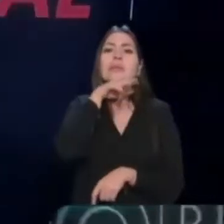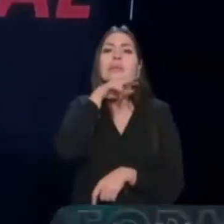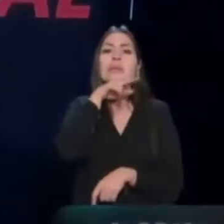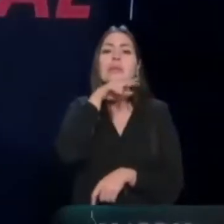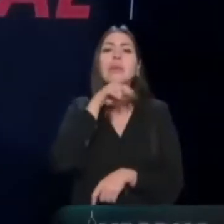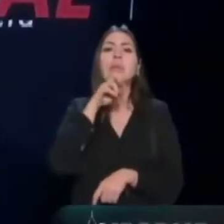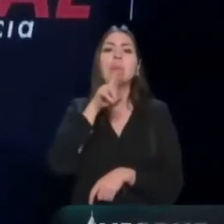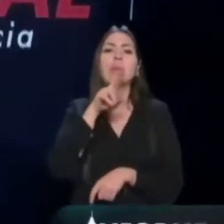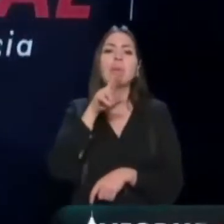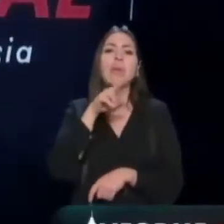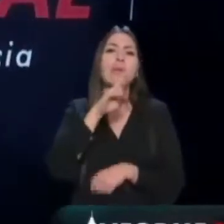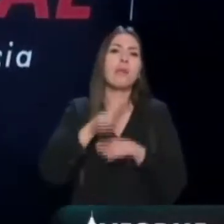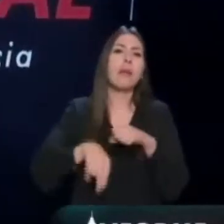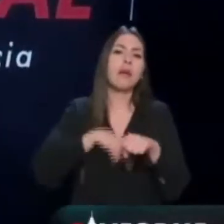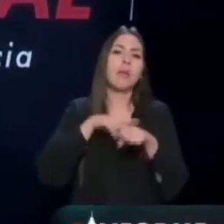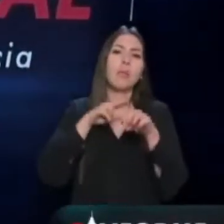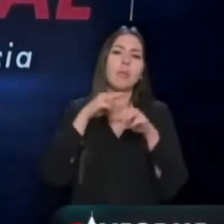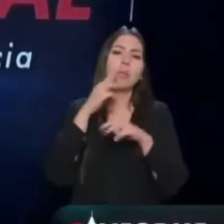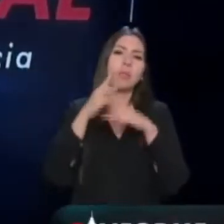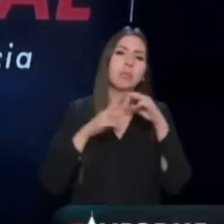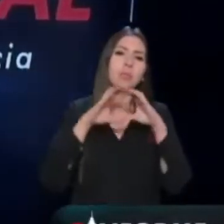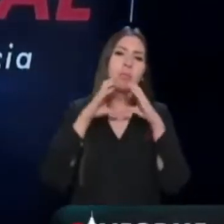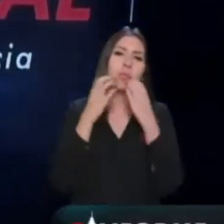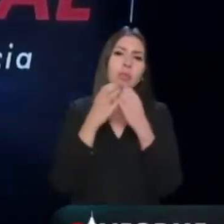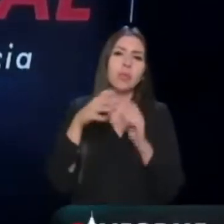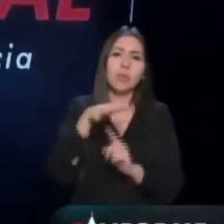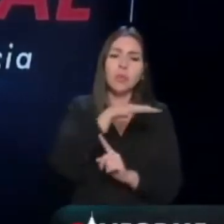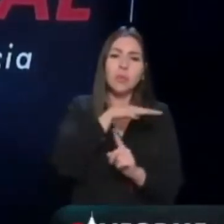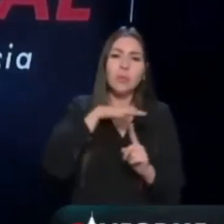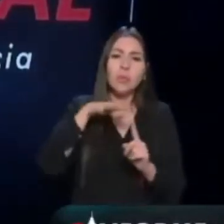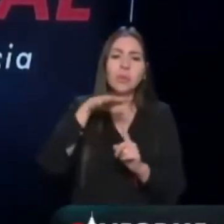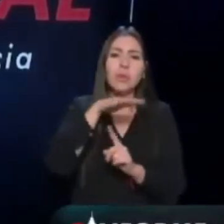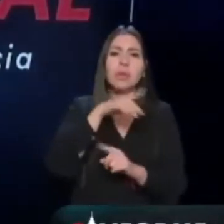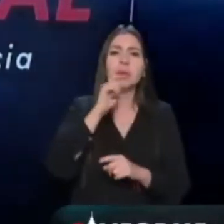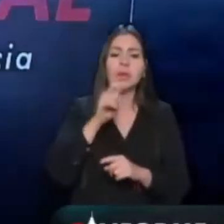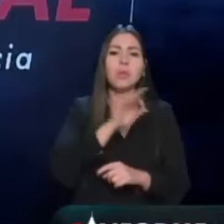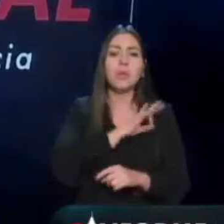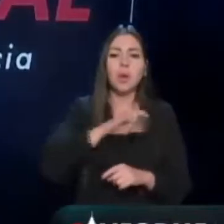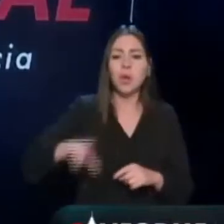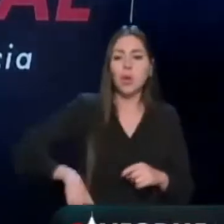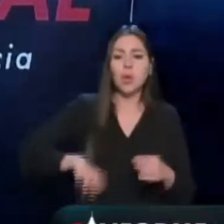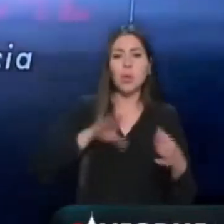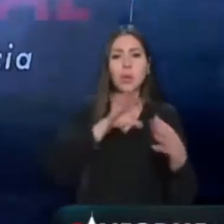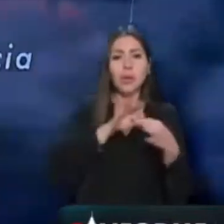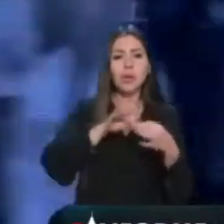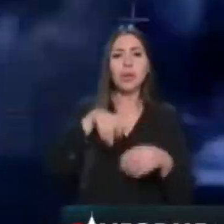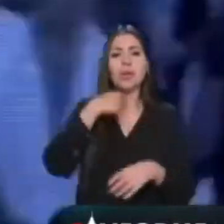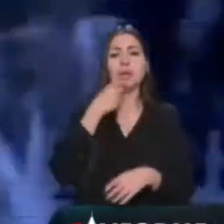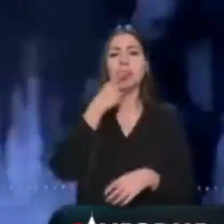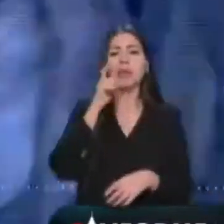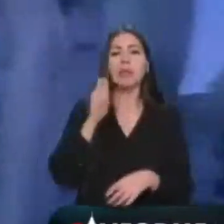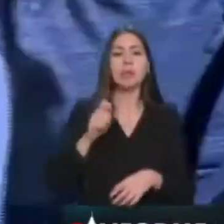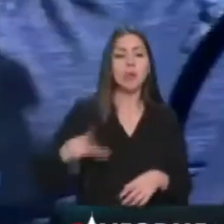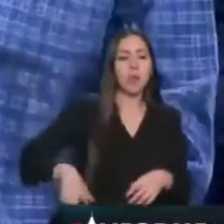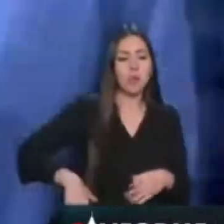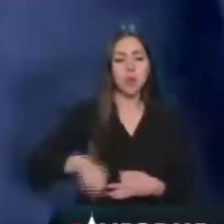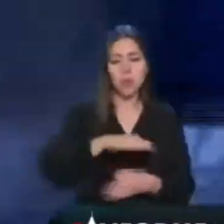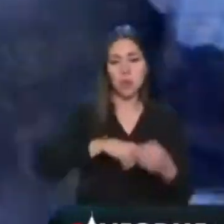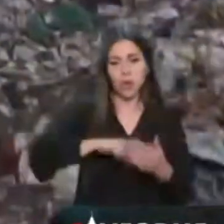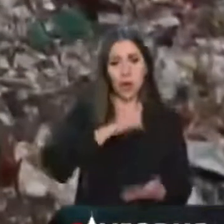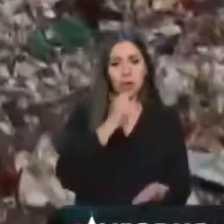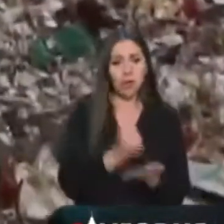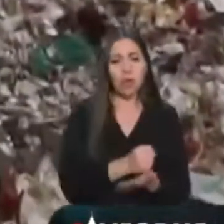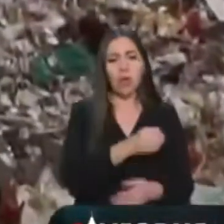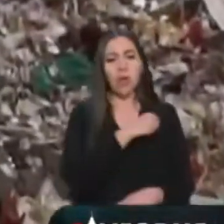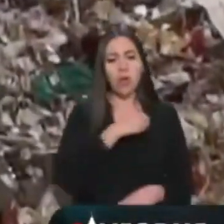medioambiental que todos tenemos sean vinculantes para los gobiernos. ¿Qué quiere decir esto? Que obligue a los gobiernos a actuar. Respondiendo